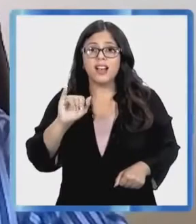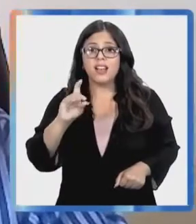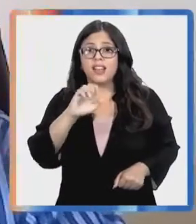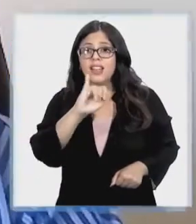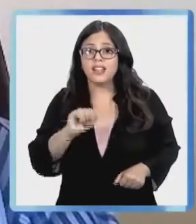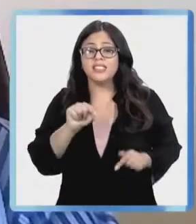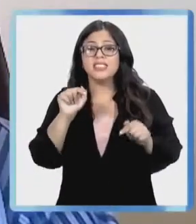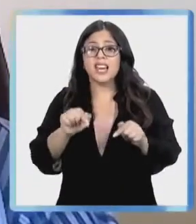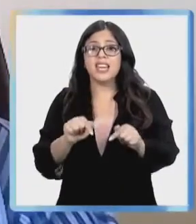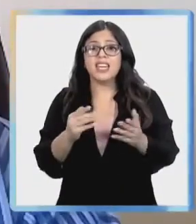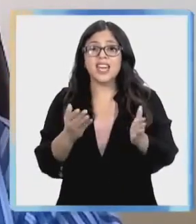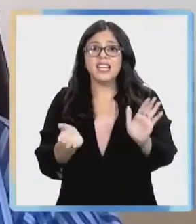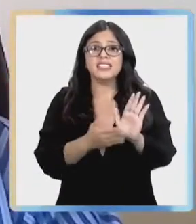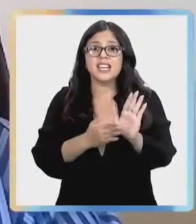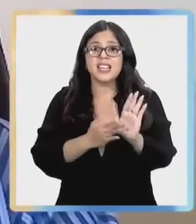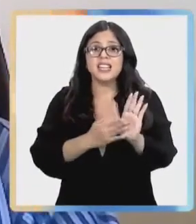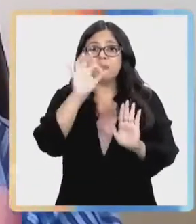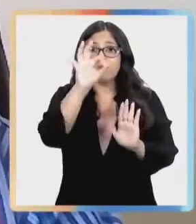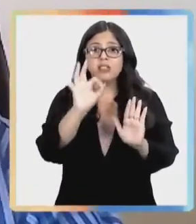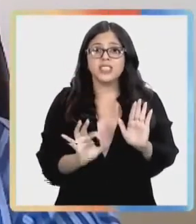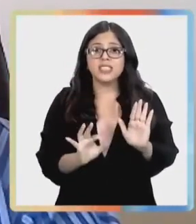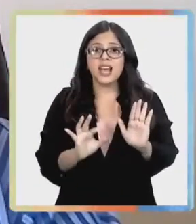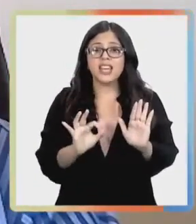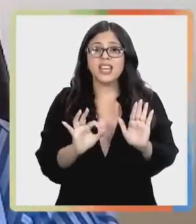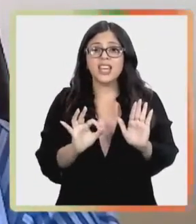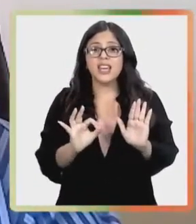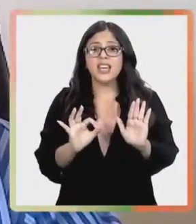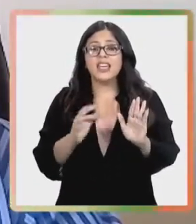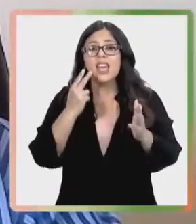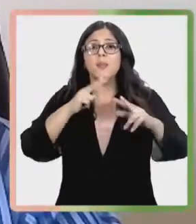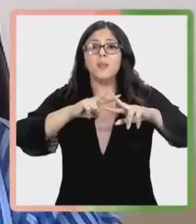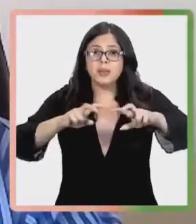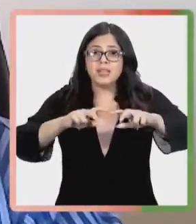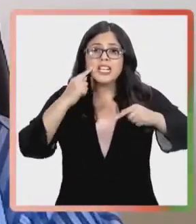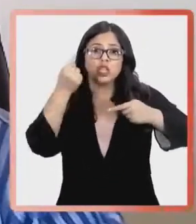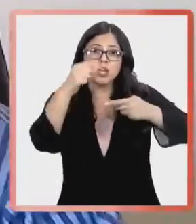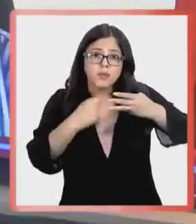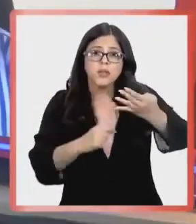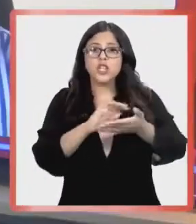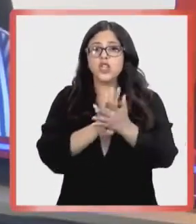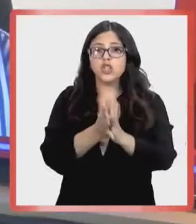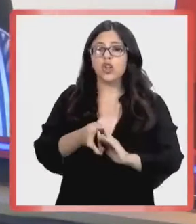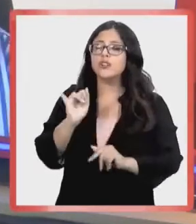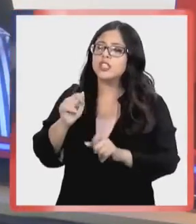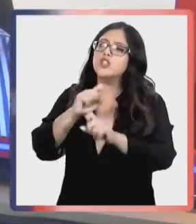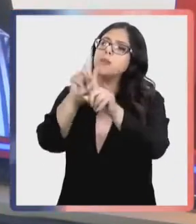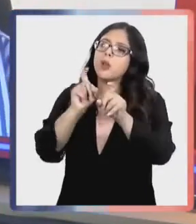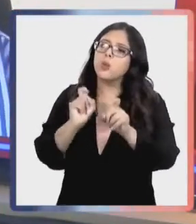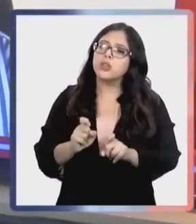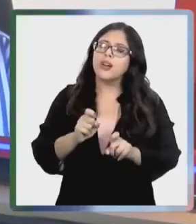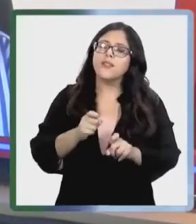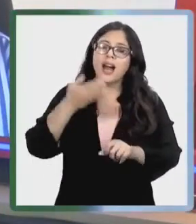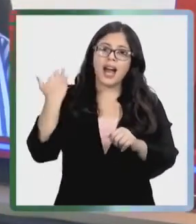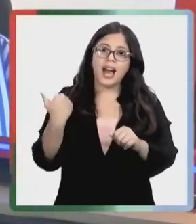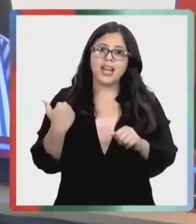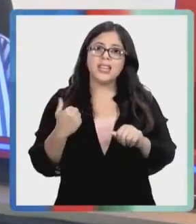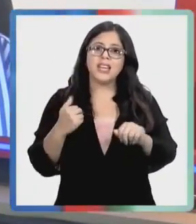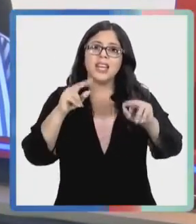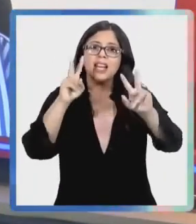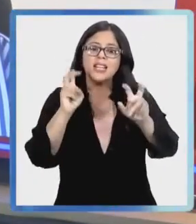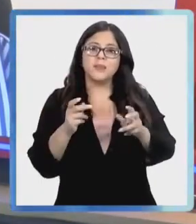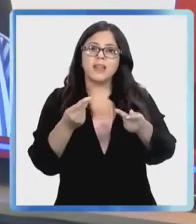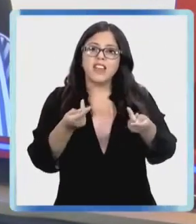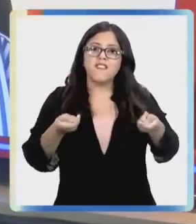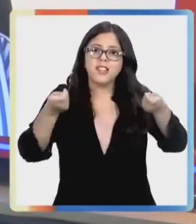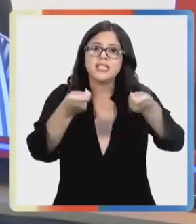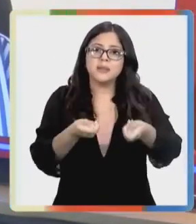sabe que ahí son porcentajes de invalidez que tienen que demostrarse también por los peritajes y todo lo demás. Claro que sí. Le preguntaba en el bloque anterior por